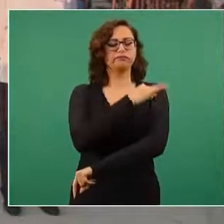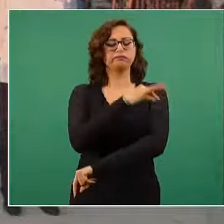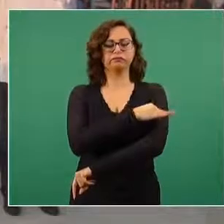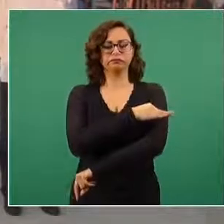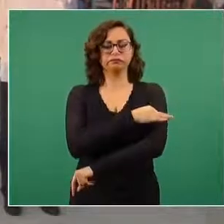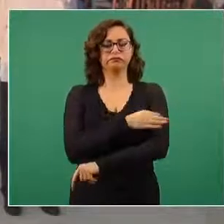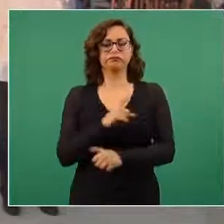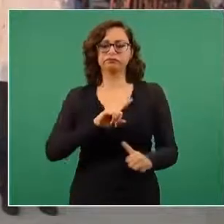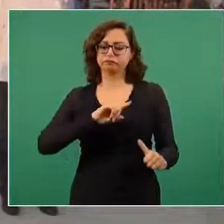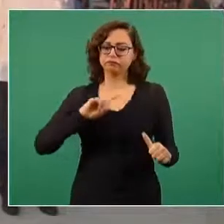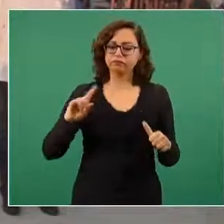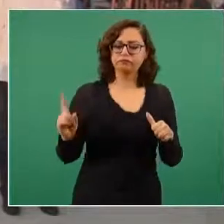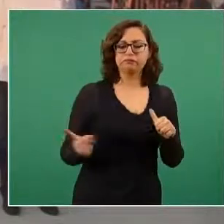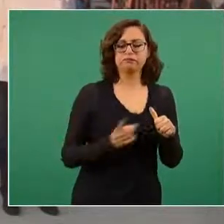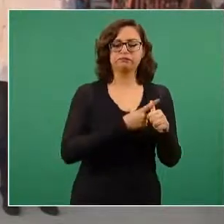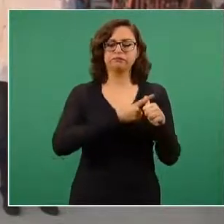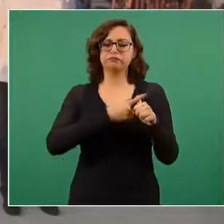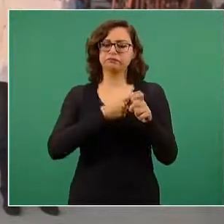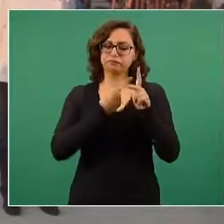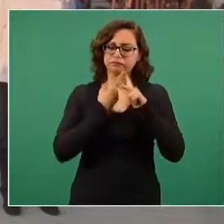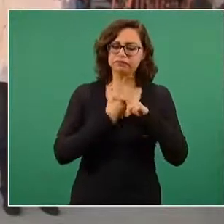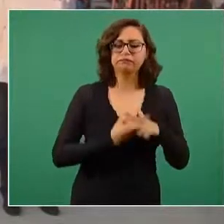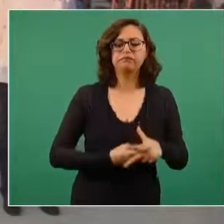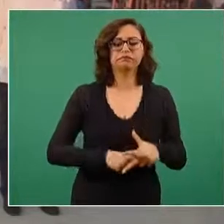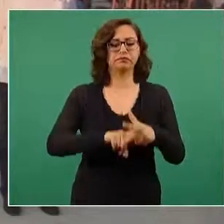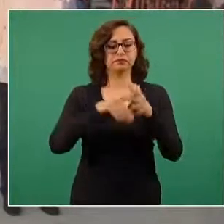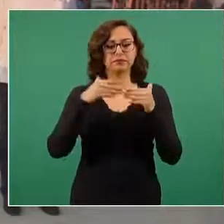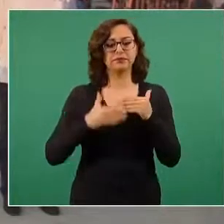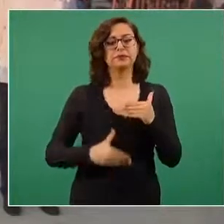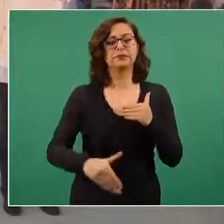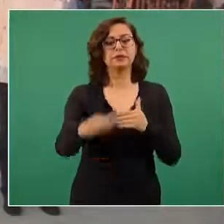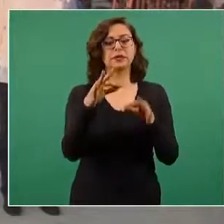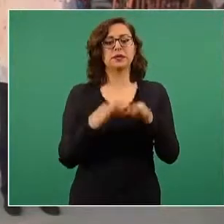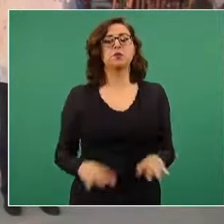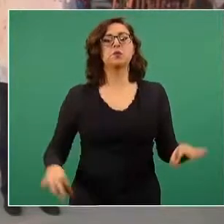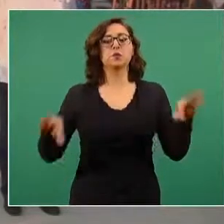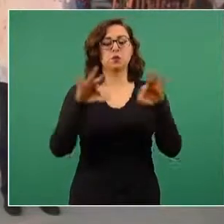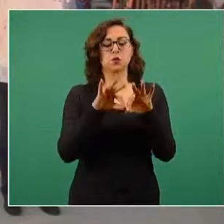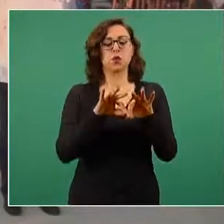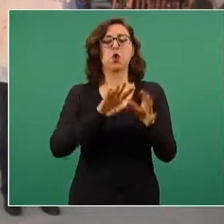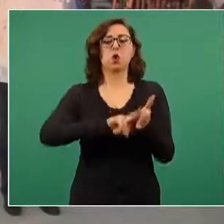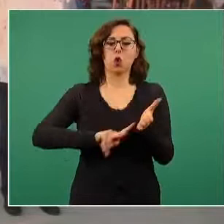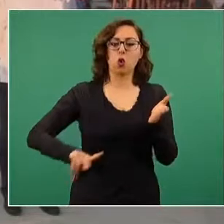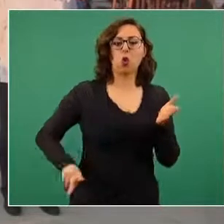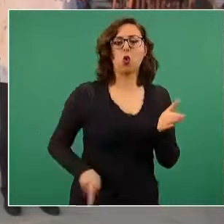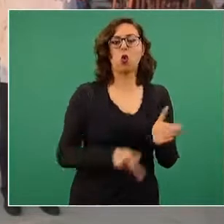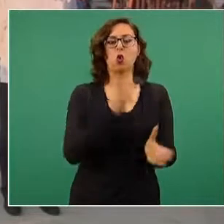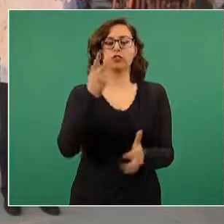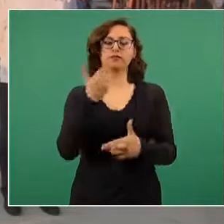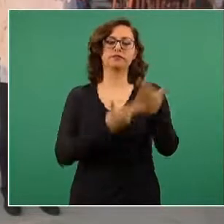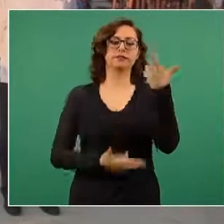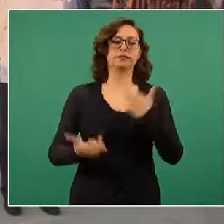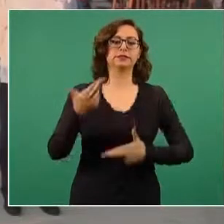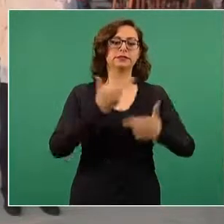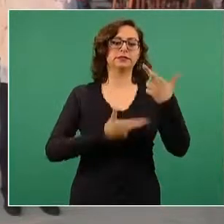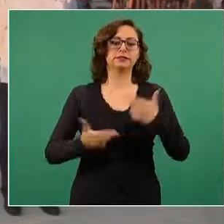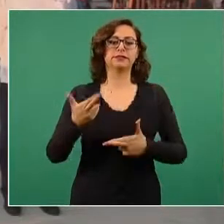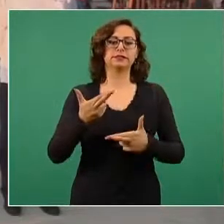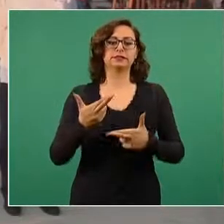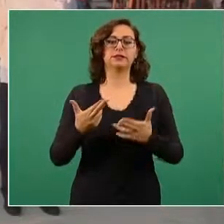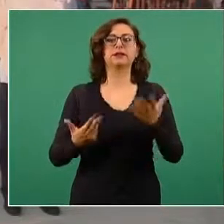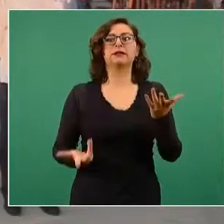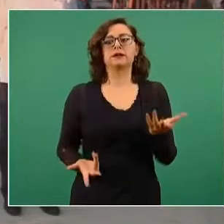represente un primer paso fundamental para volver a nuestra llamada